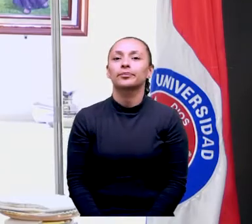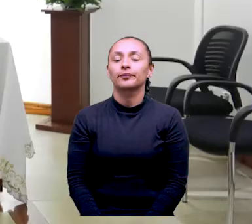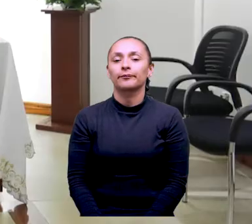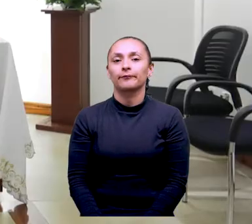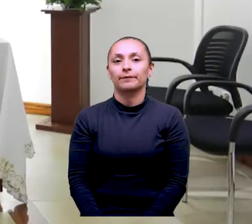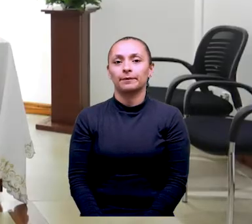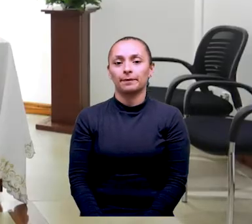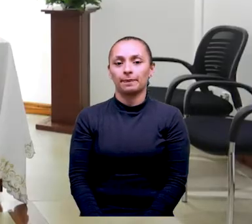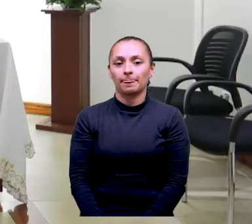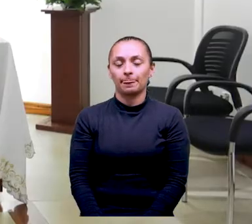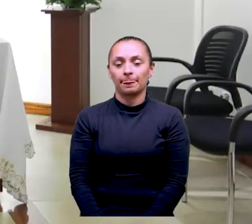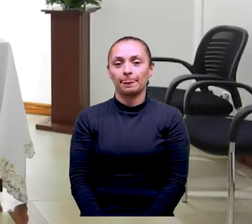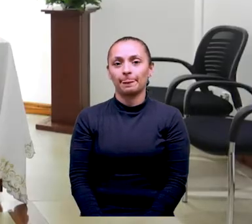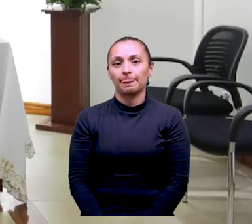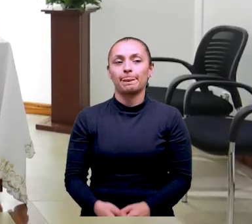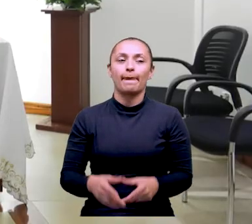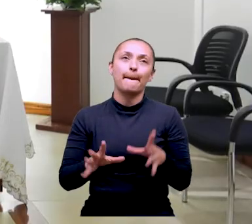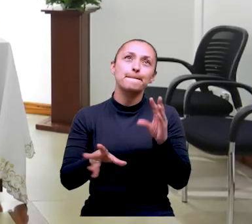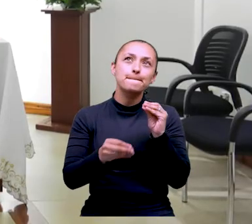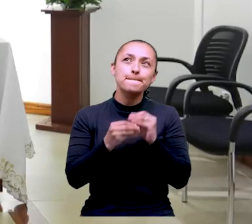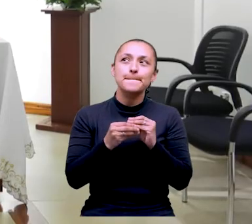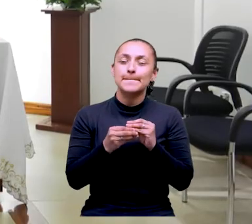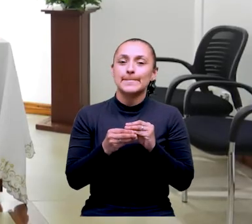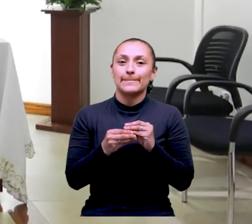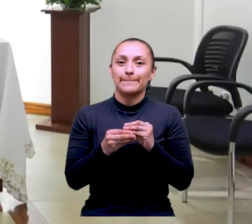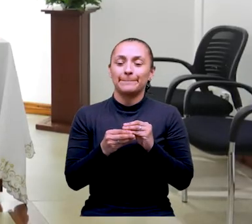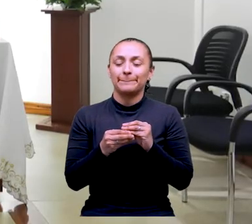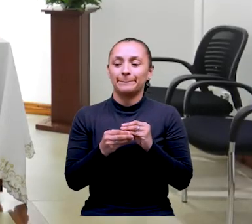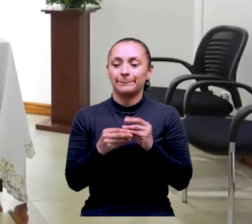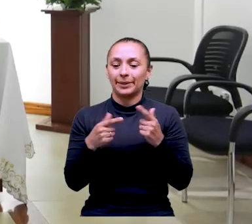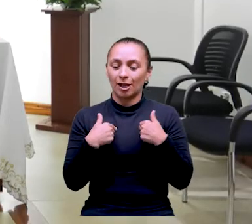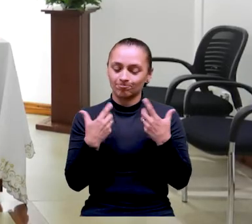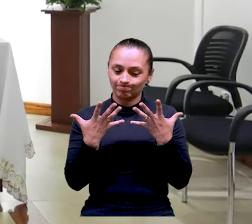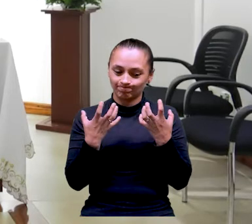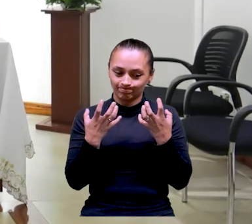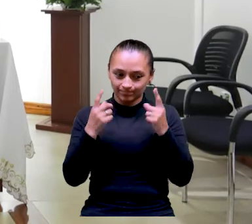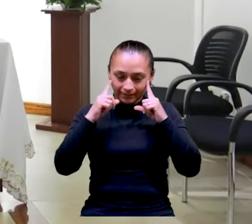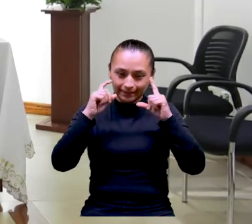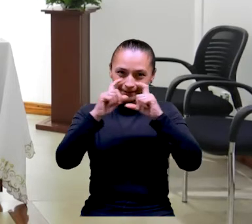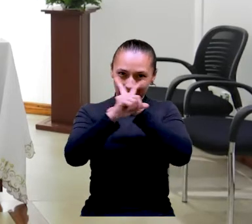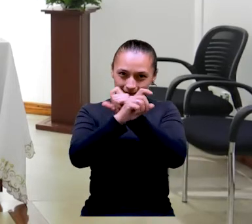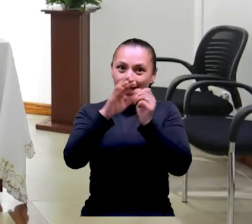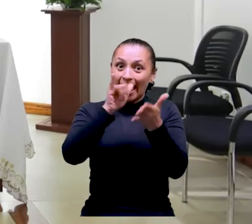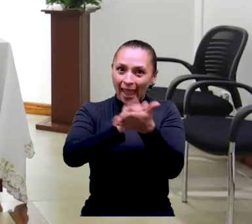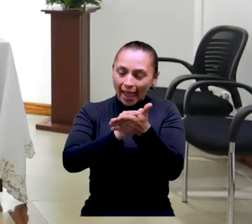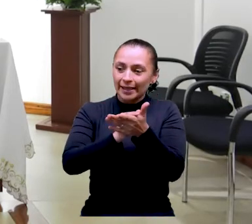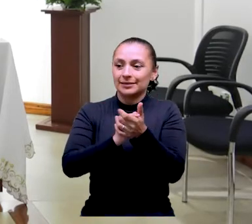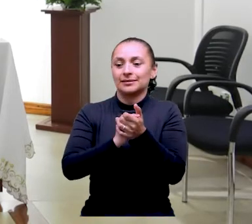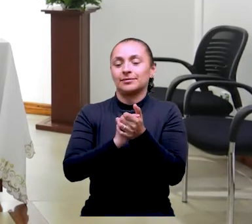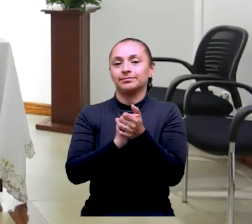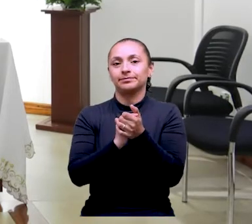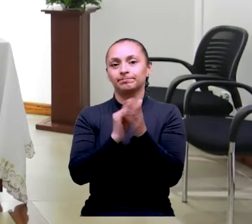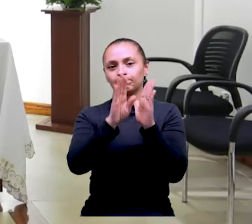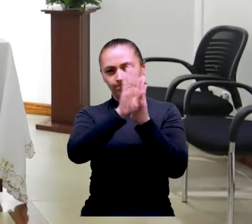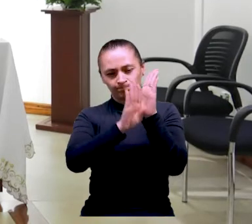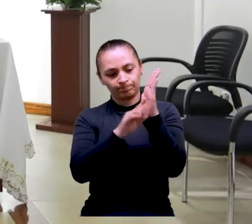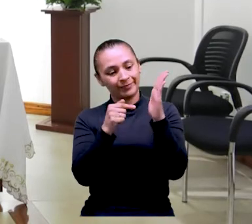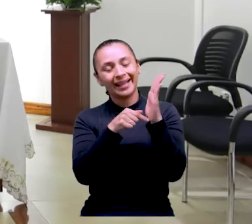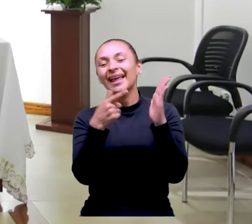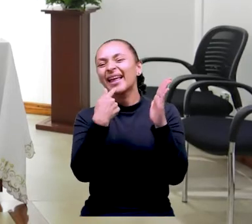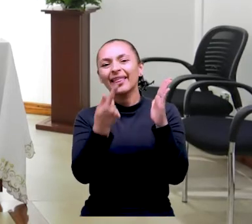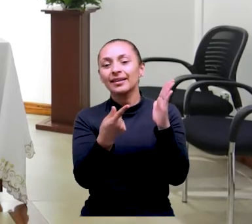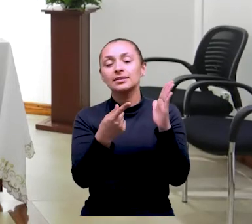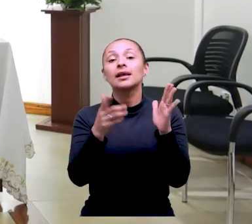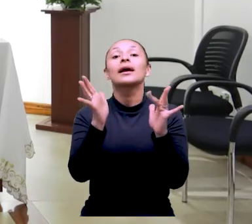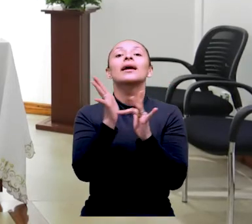evangelio de juan y la otra parte en la que quiero reflexionar sobre